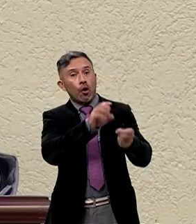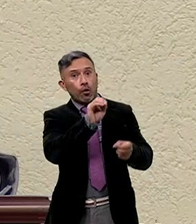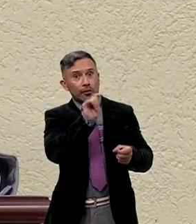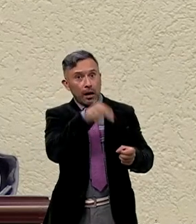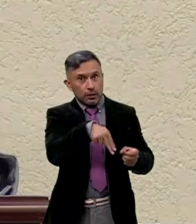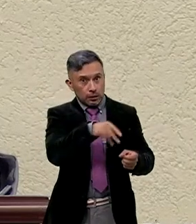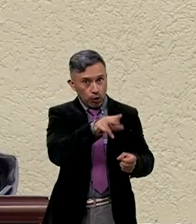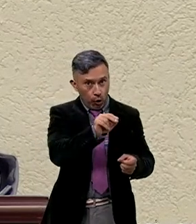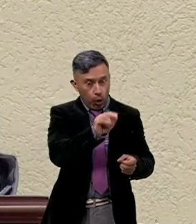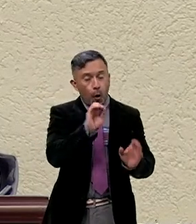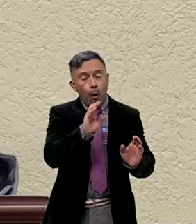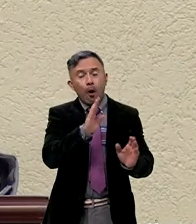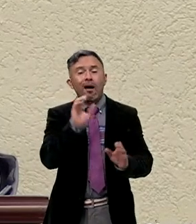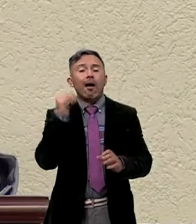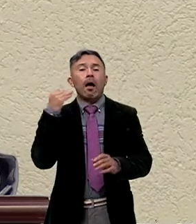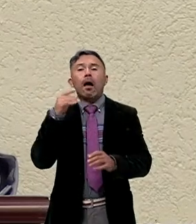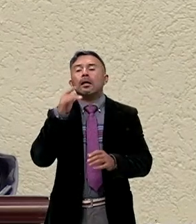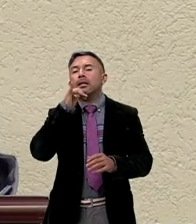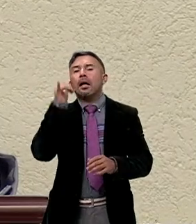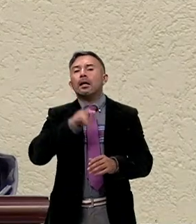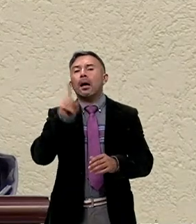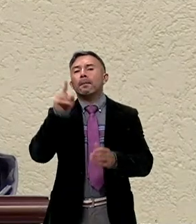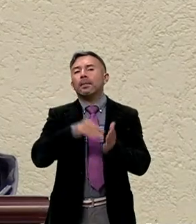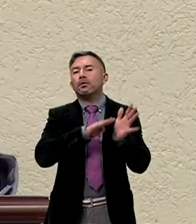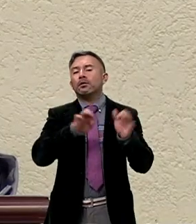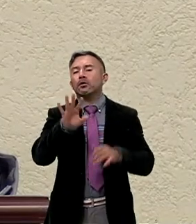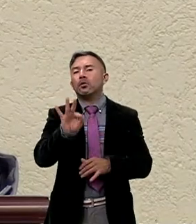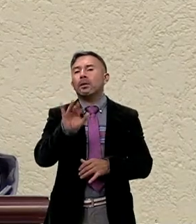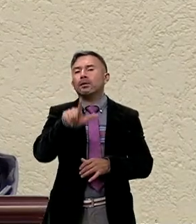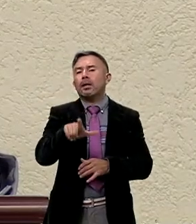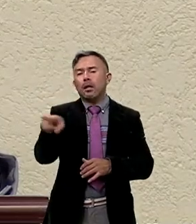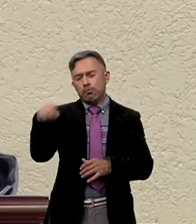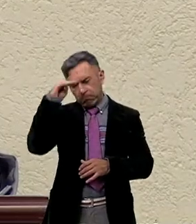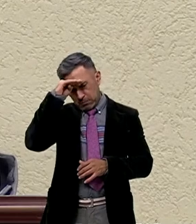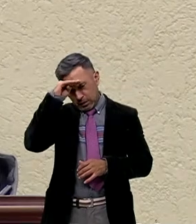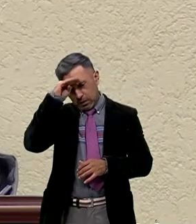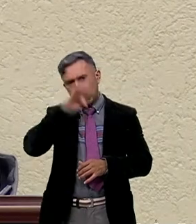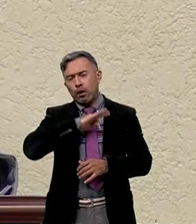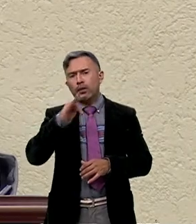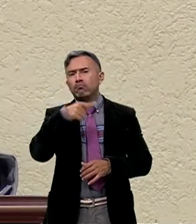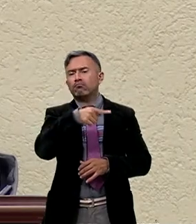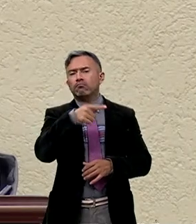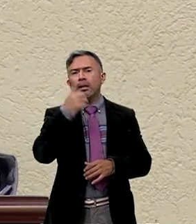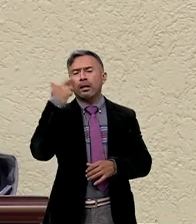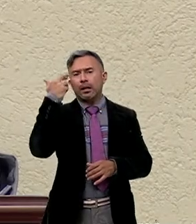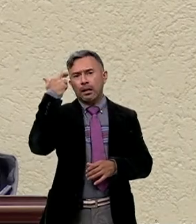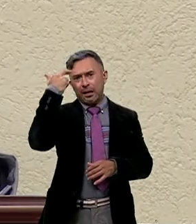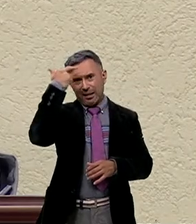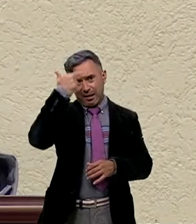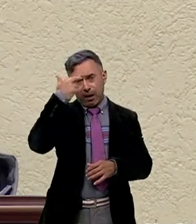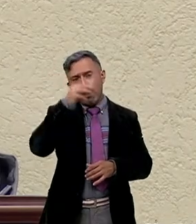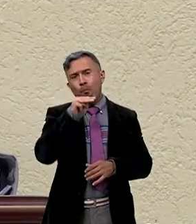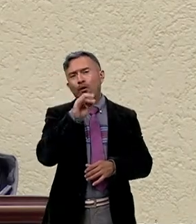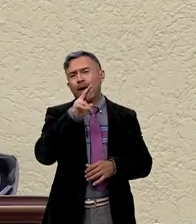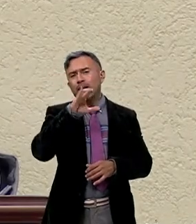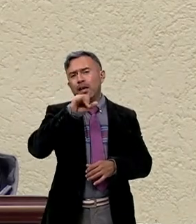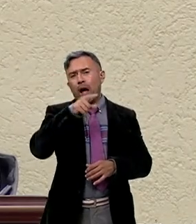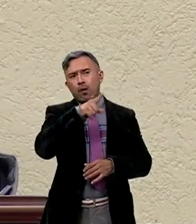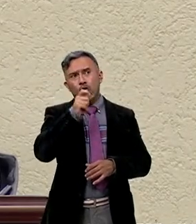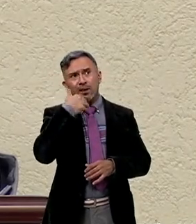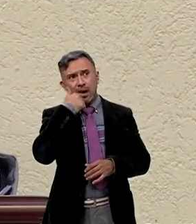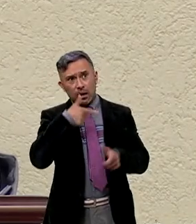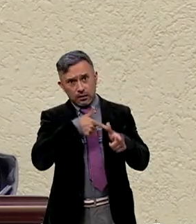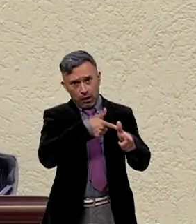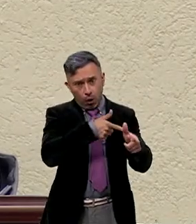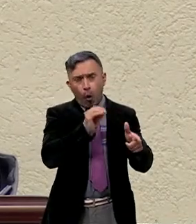en 1947 optaron entre preservar la monarquía o bien establecer una república grandes